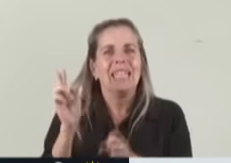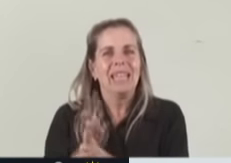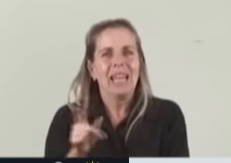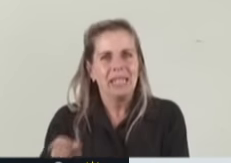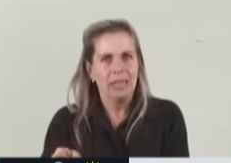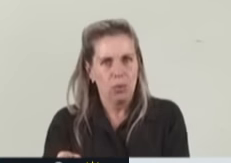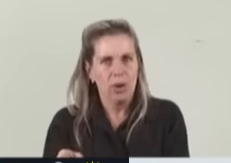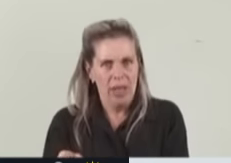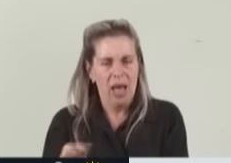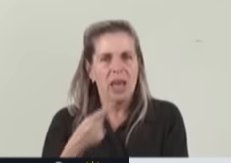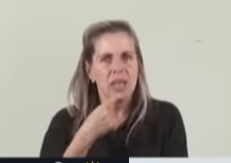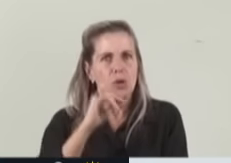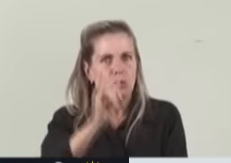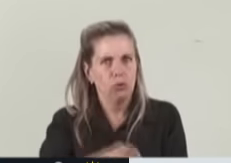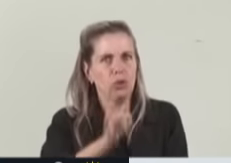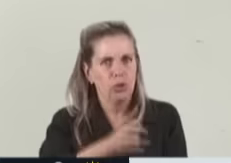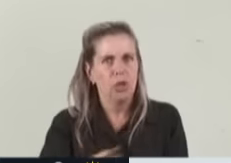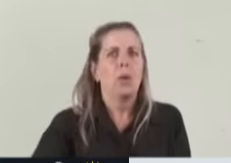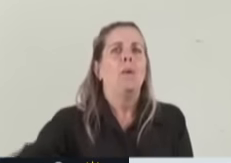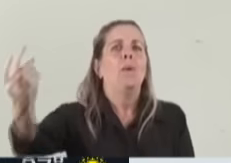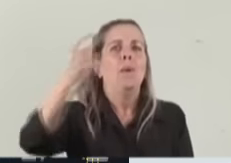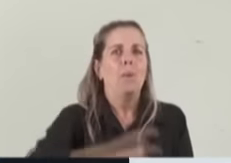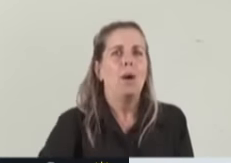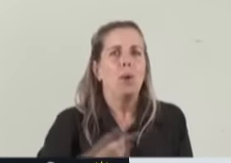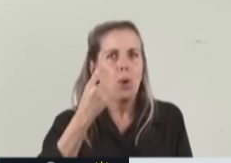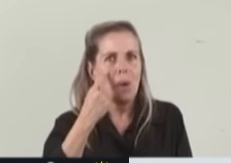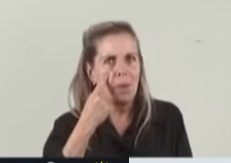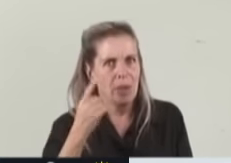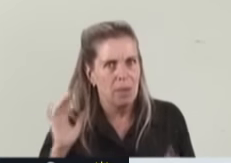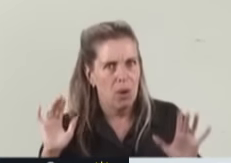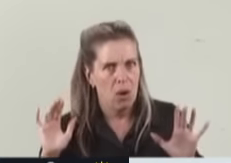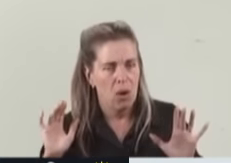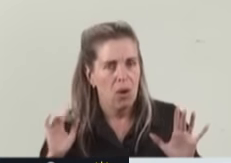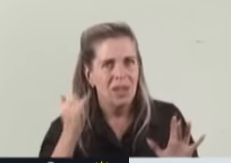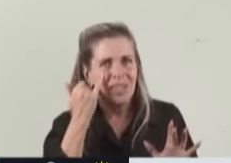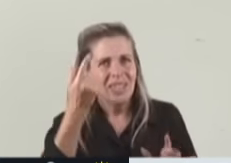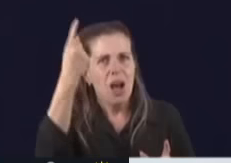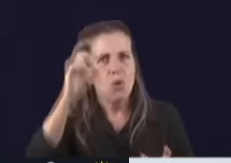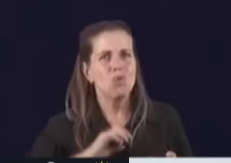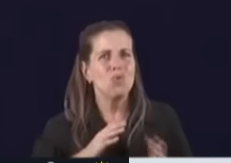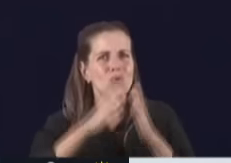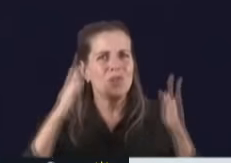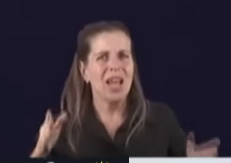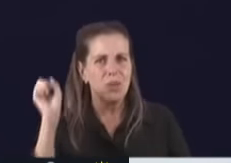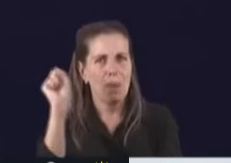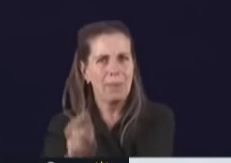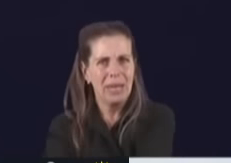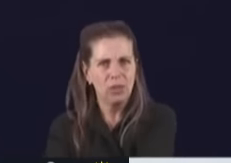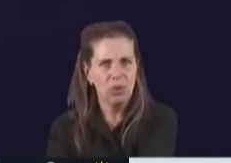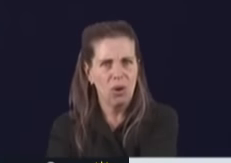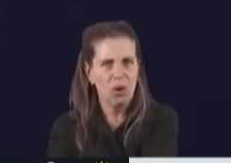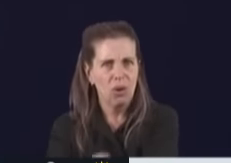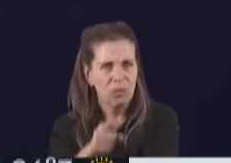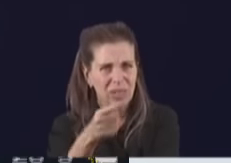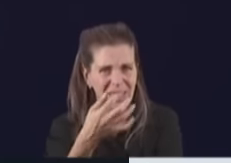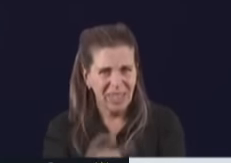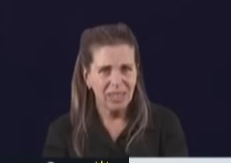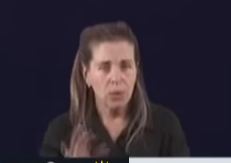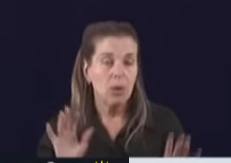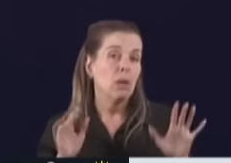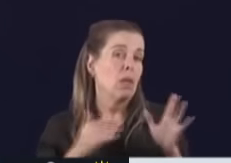va a volver con vida Nahuel Gallo. Se cumplió 1 año de su detención forzada. ¿Ustedes lo pueden confirmar? Bueno, la ministra tendrá